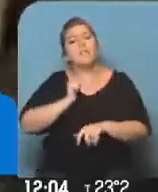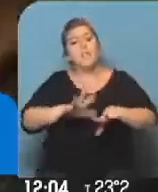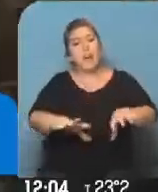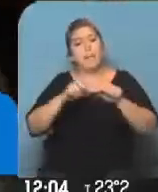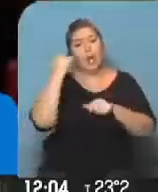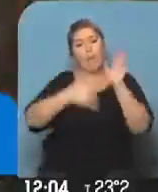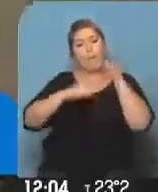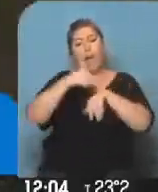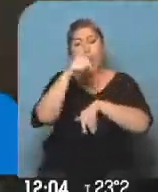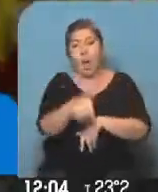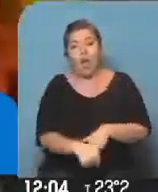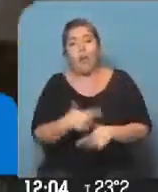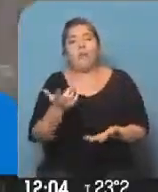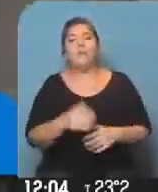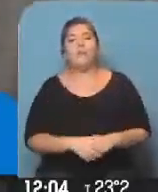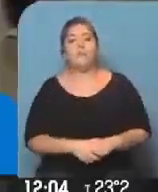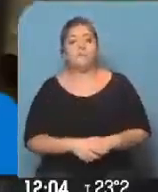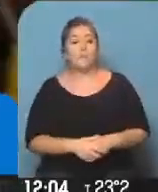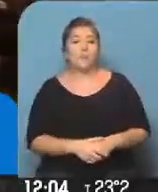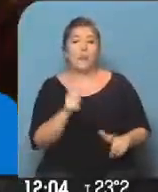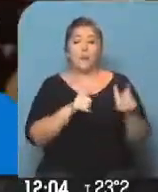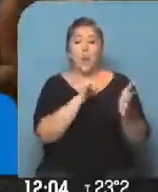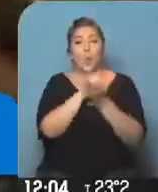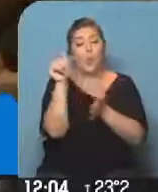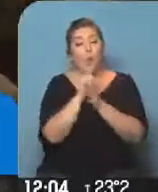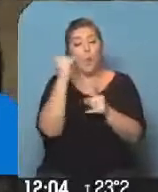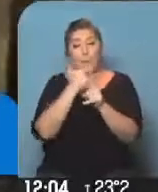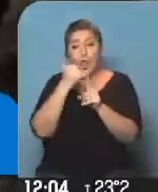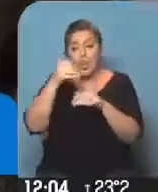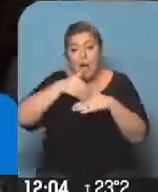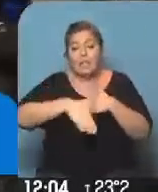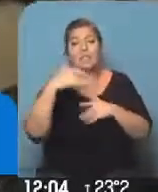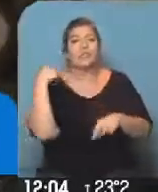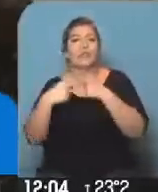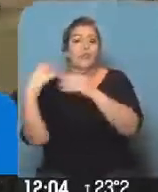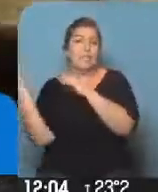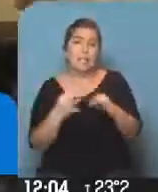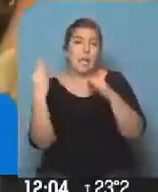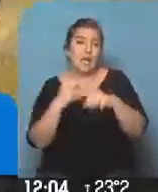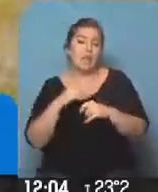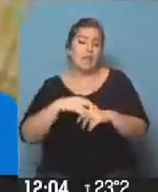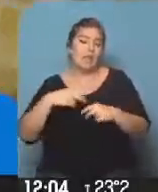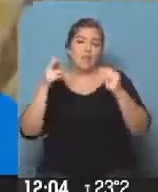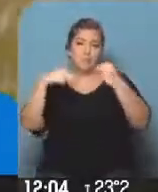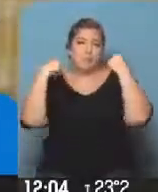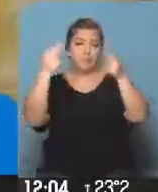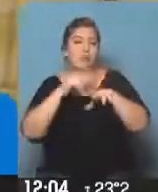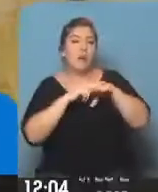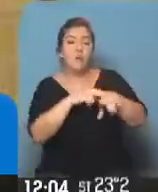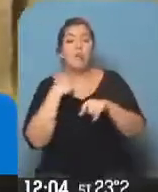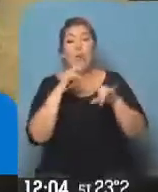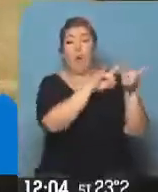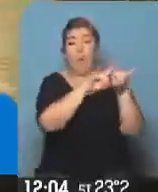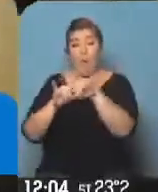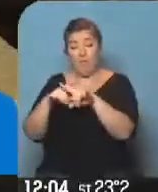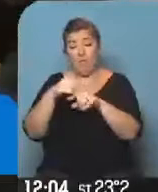y sobre todo ahora, los que tienen los vuelos a partir del mediodía y siguen llegando, no hacen en caso de las recomendaciones. Hay una página web que